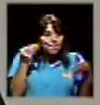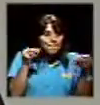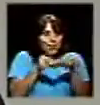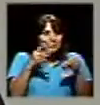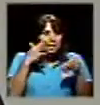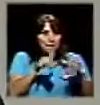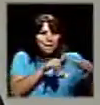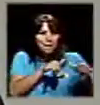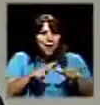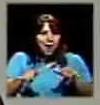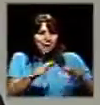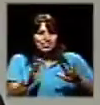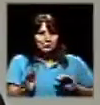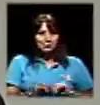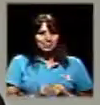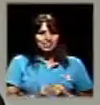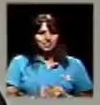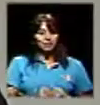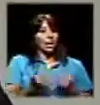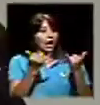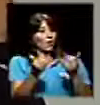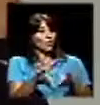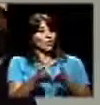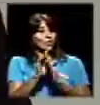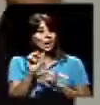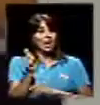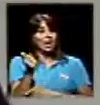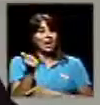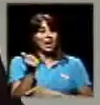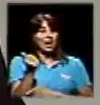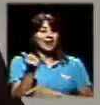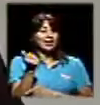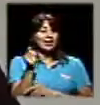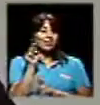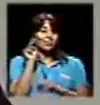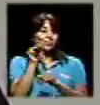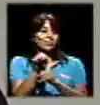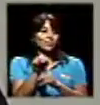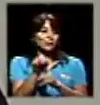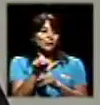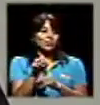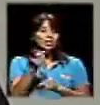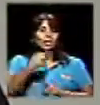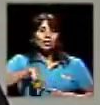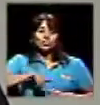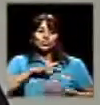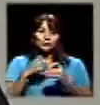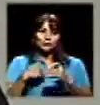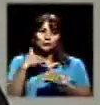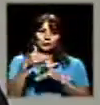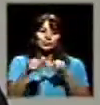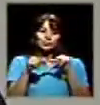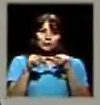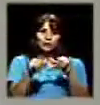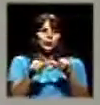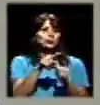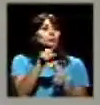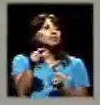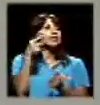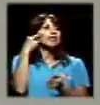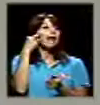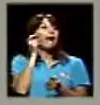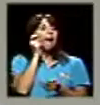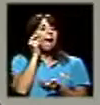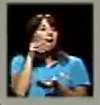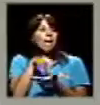hacer es pedirle al canal que nos regrese pronto para dejarles a las amigas y amigos la duda y la